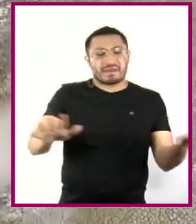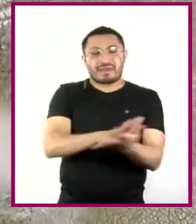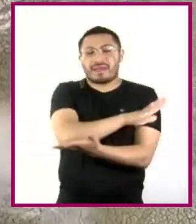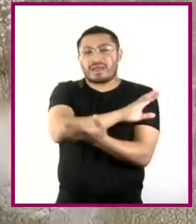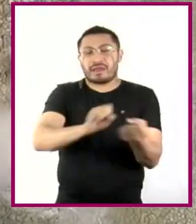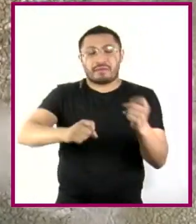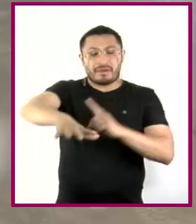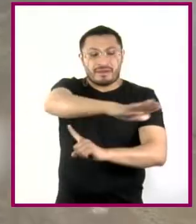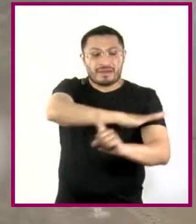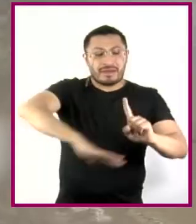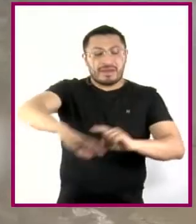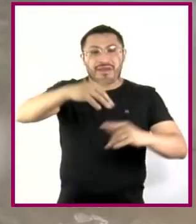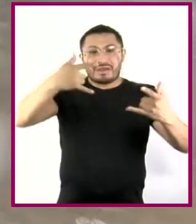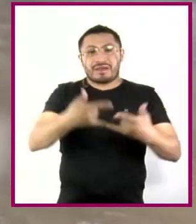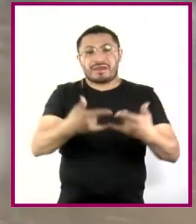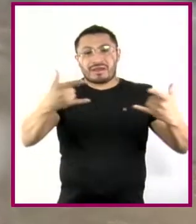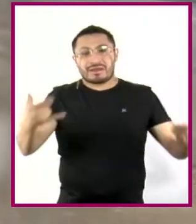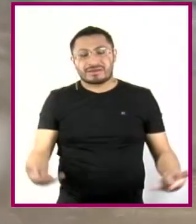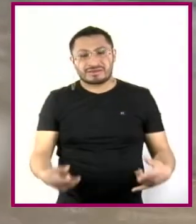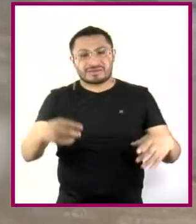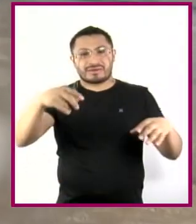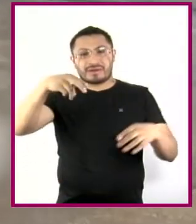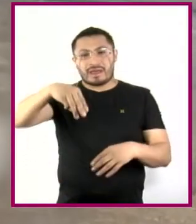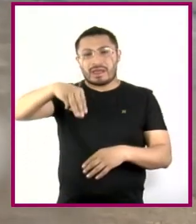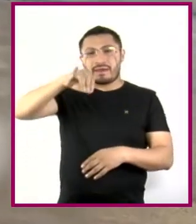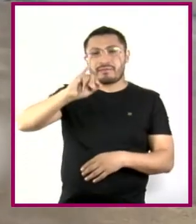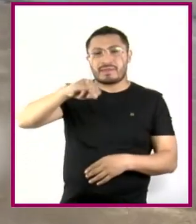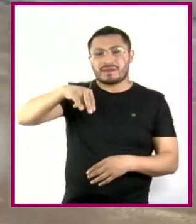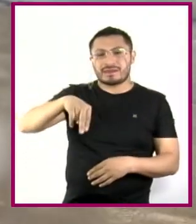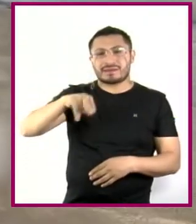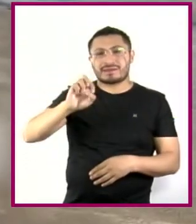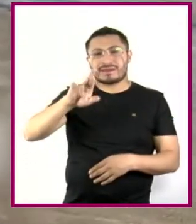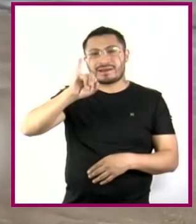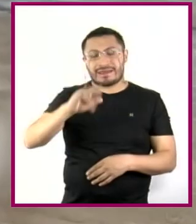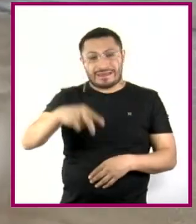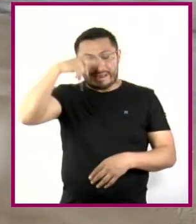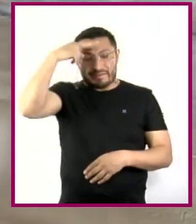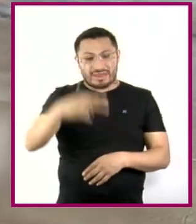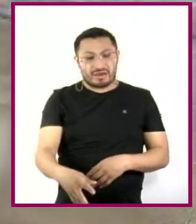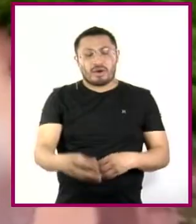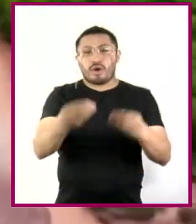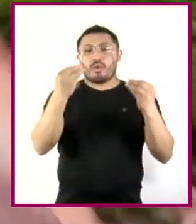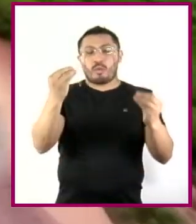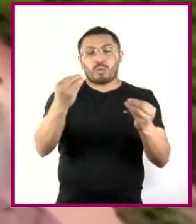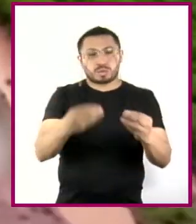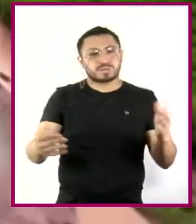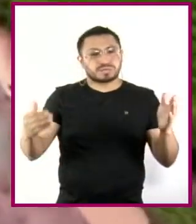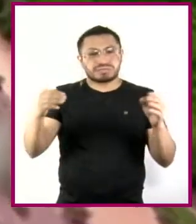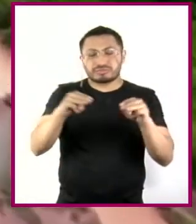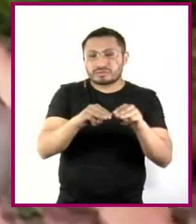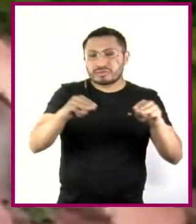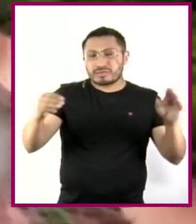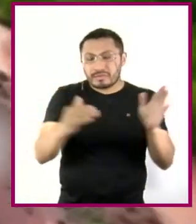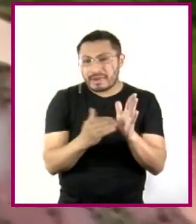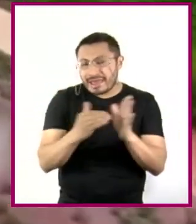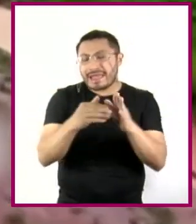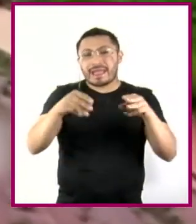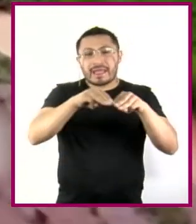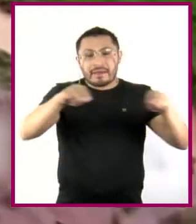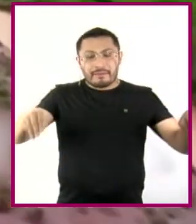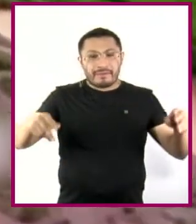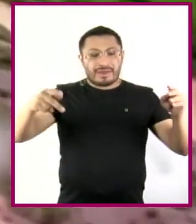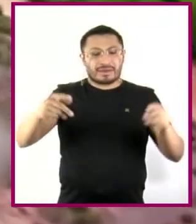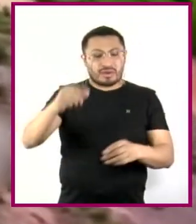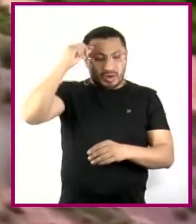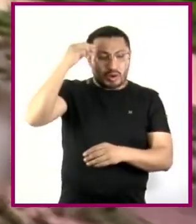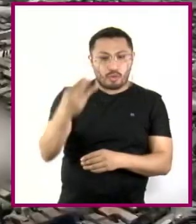ambiental de la historia de la minería en México, porque se derramaron miles de metros cúbicos de residuos tóxicos en el arroyo